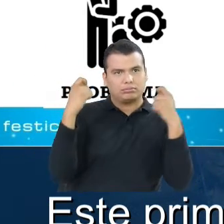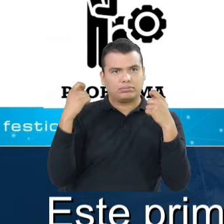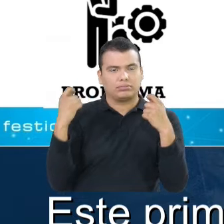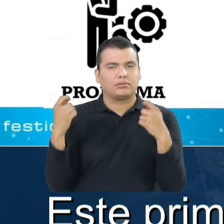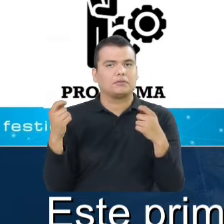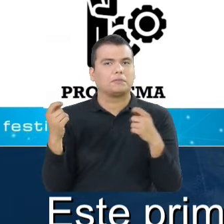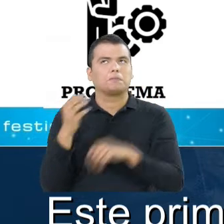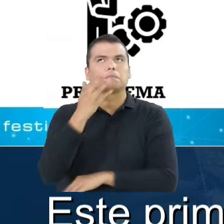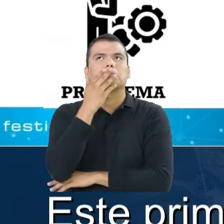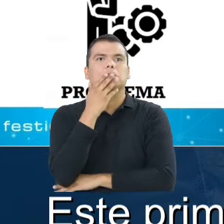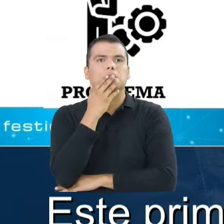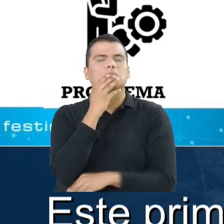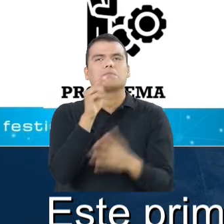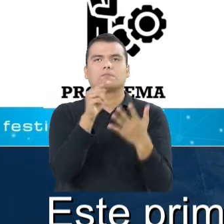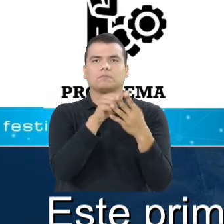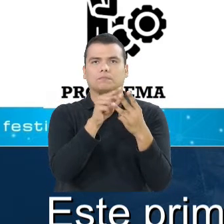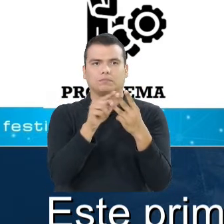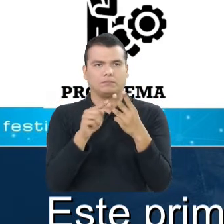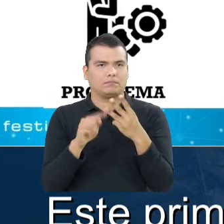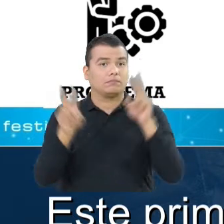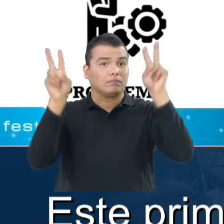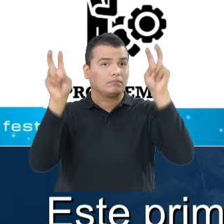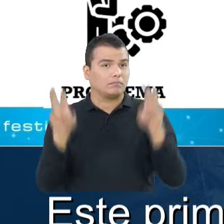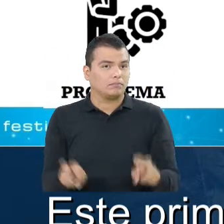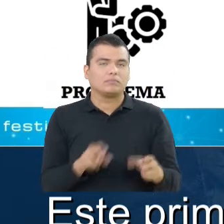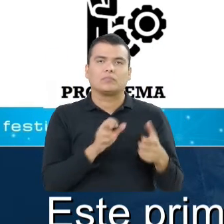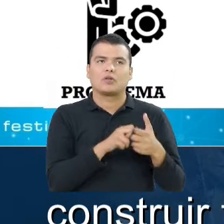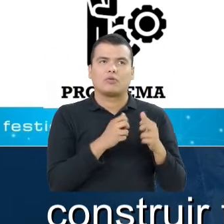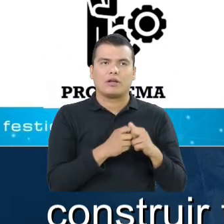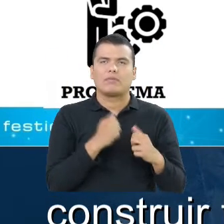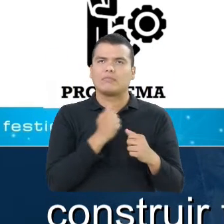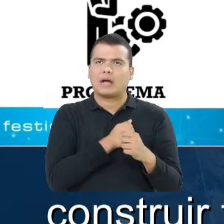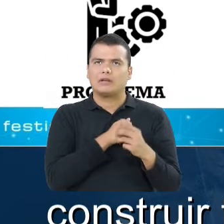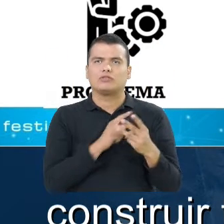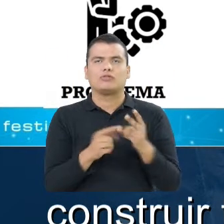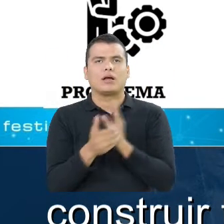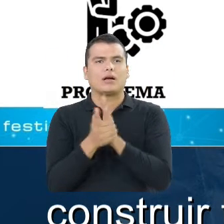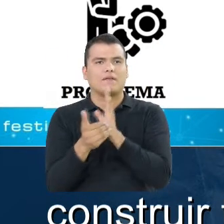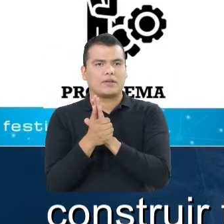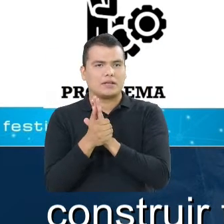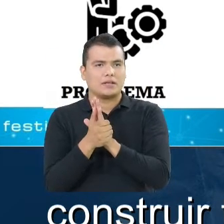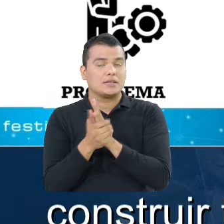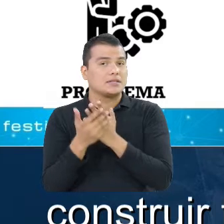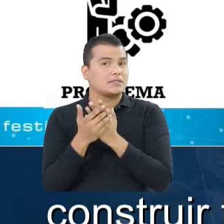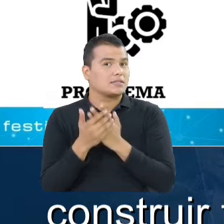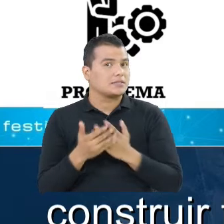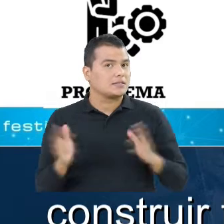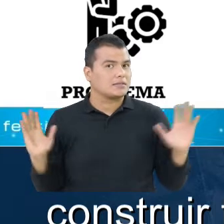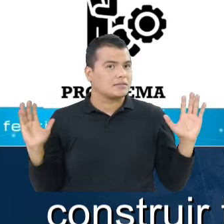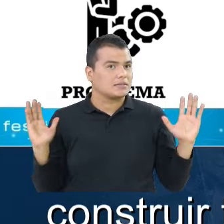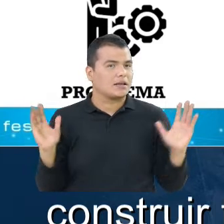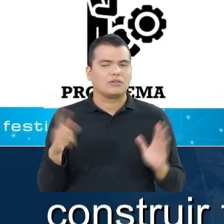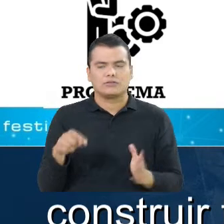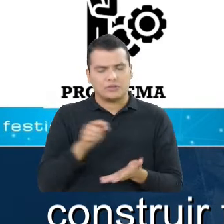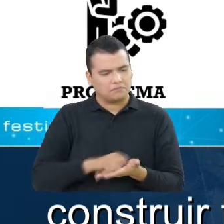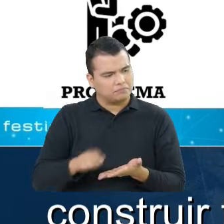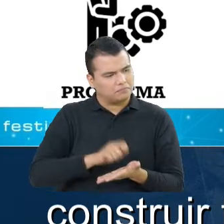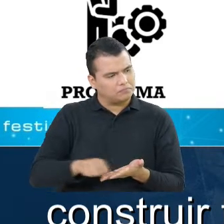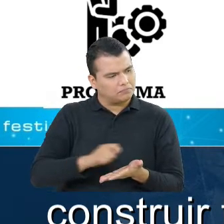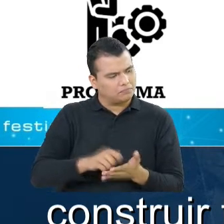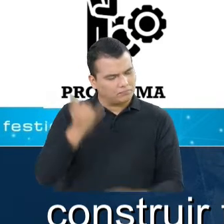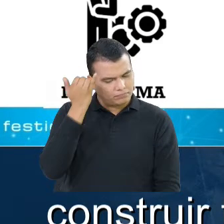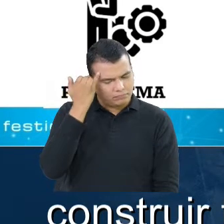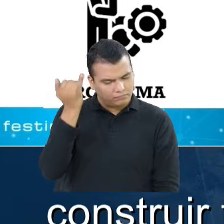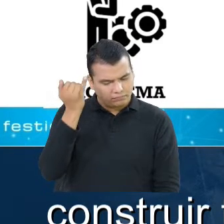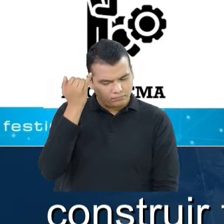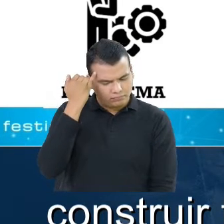pueden alimentar de estas tres pequeños puntos: problema, pasión y habilidad. Y simplemente cojan un esfero y un cuadernito